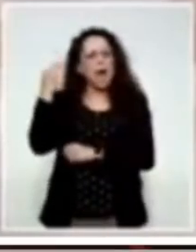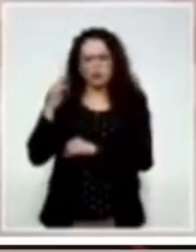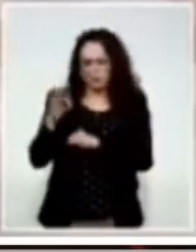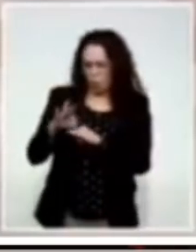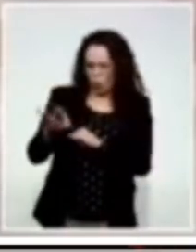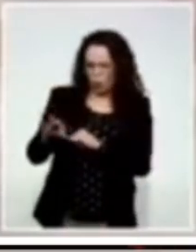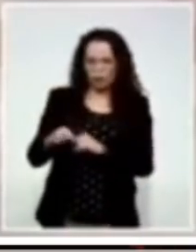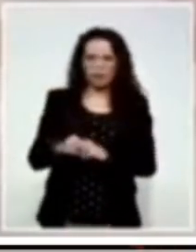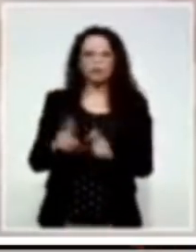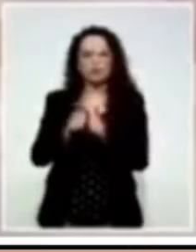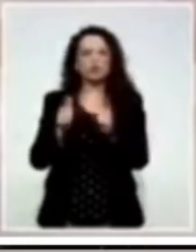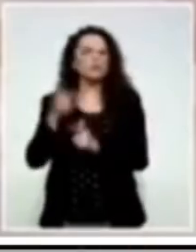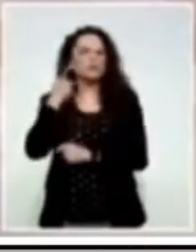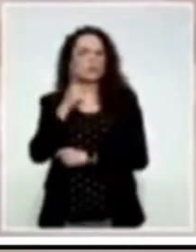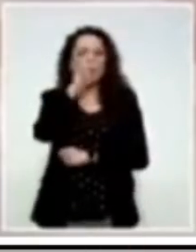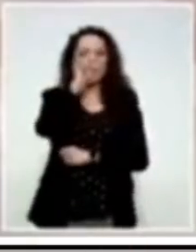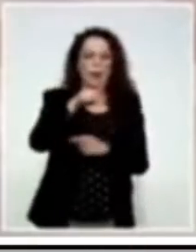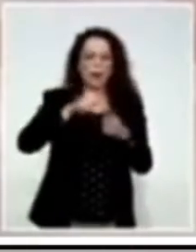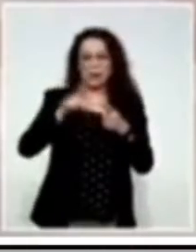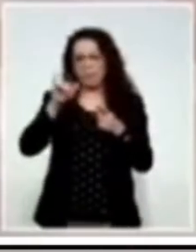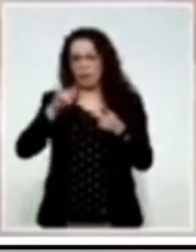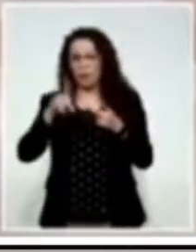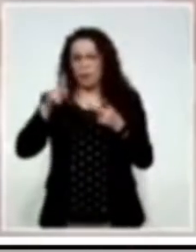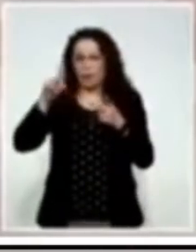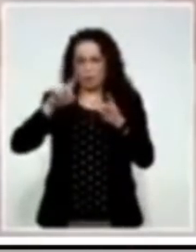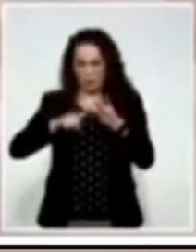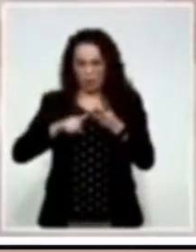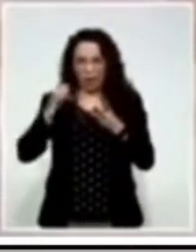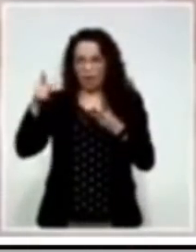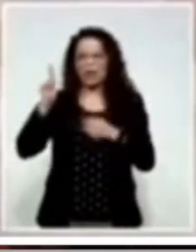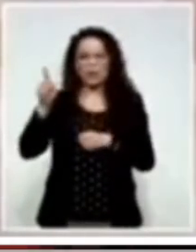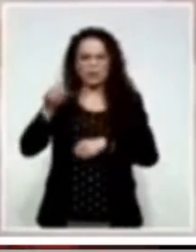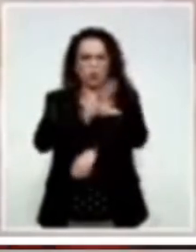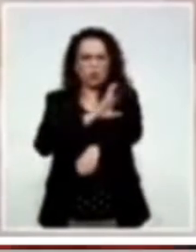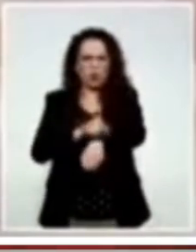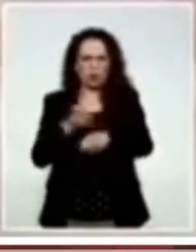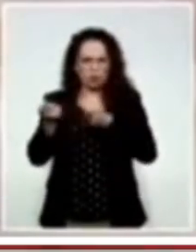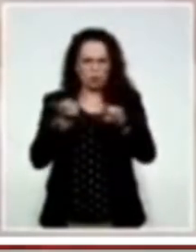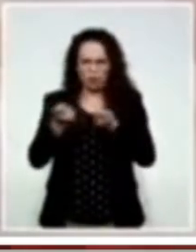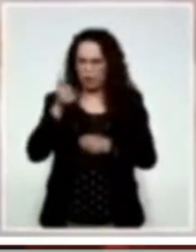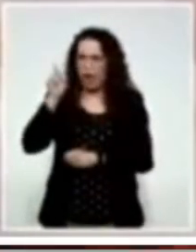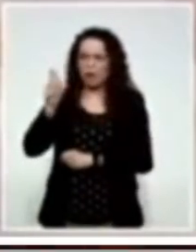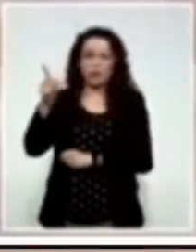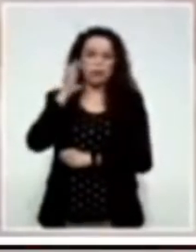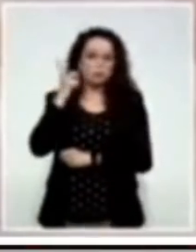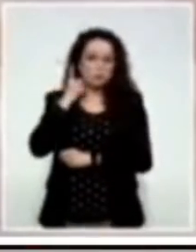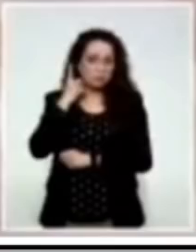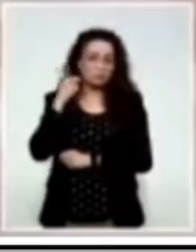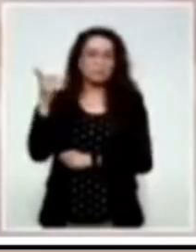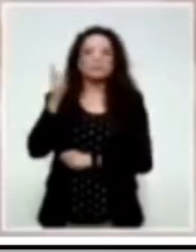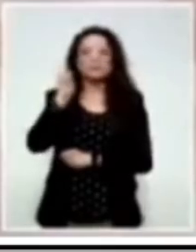PAN, PRI y PRD, igual que los coordinadores de estos grupos en el Congreso, presentaron acciones de inconstitucionalidad en